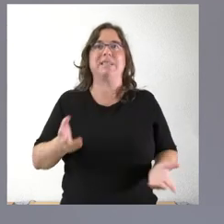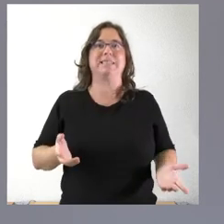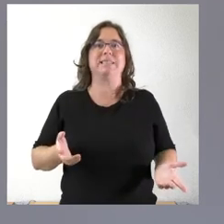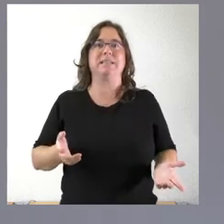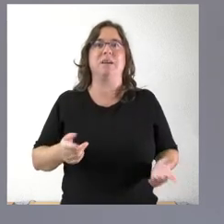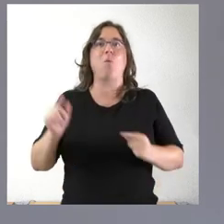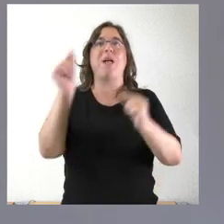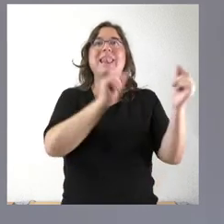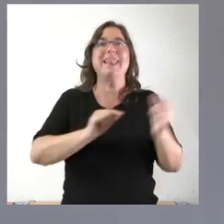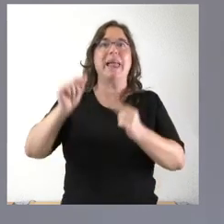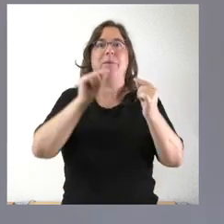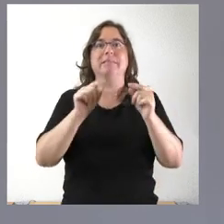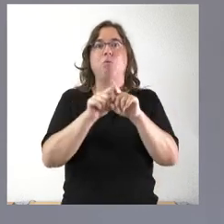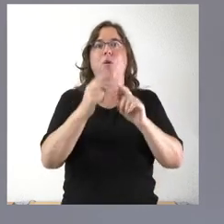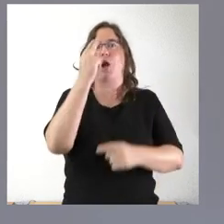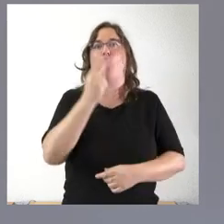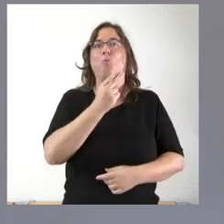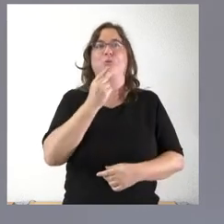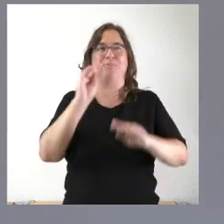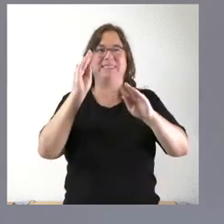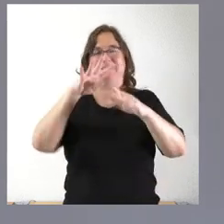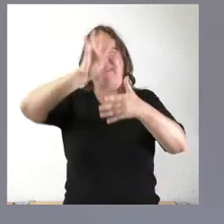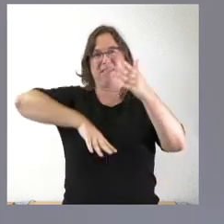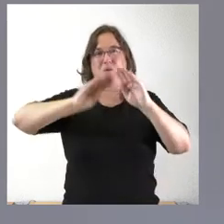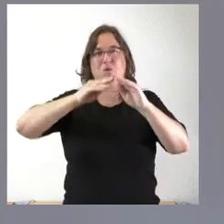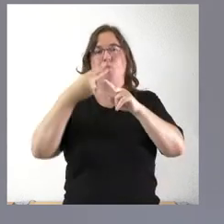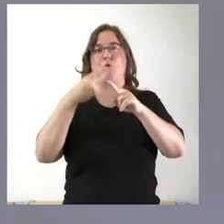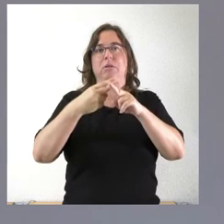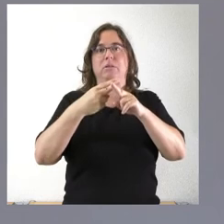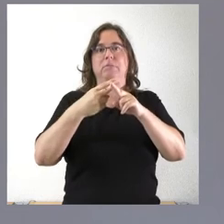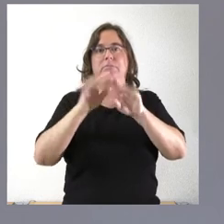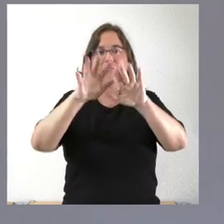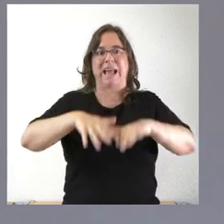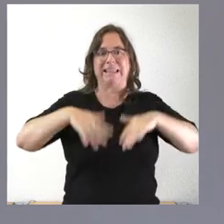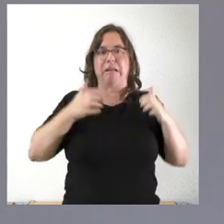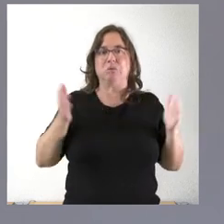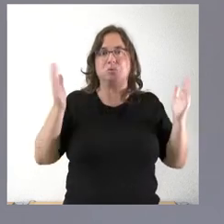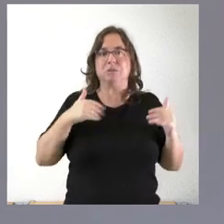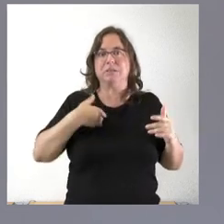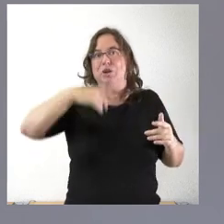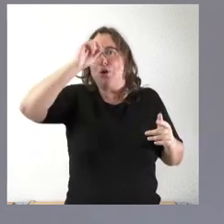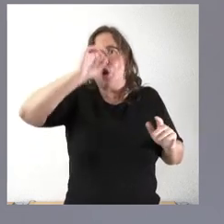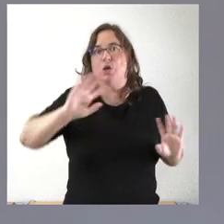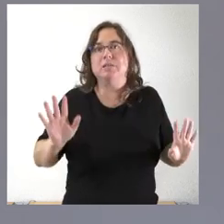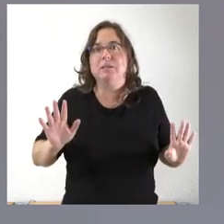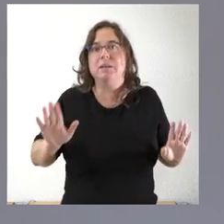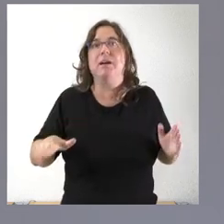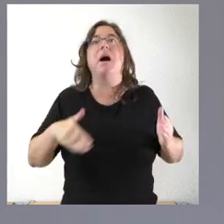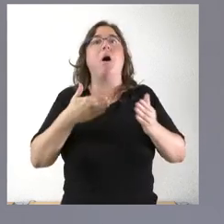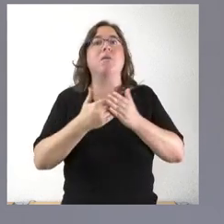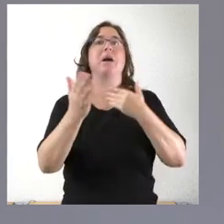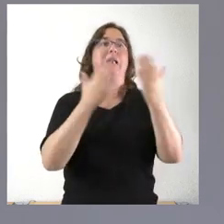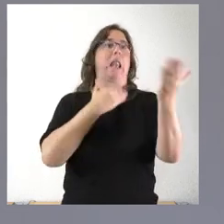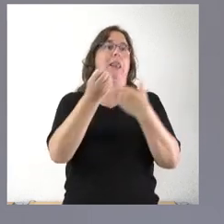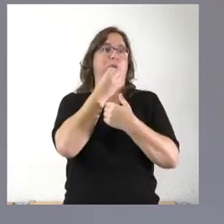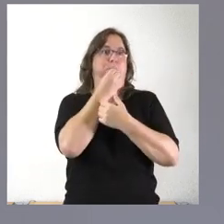de debate de Compromís, ¿no? Que encima ni siquiera tiene presencia en las Cortes de Castilla y León, que yo sepa. Aunque sé que hay una buena relación de algún